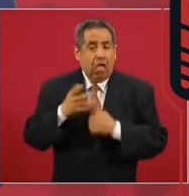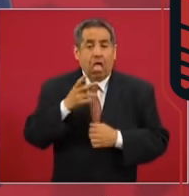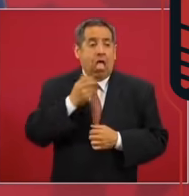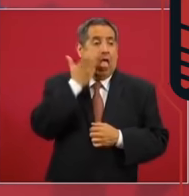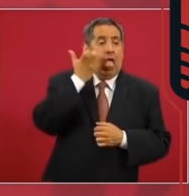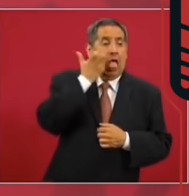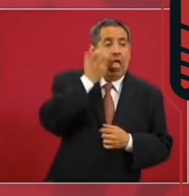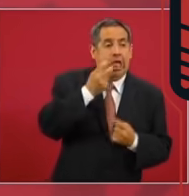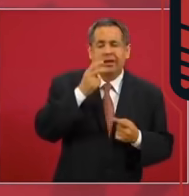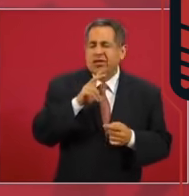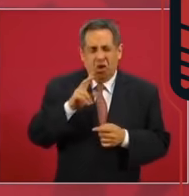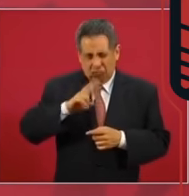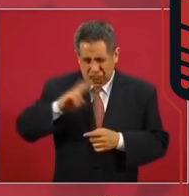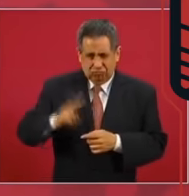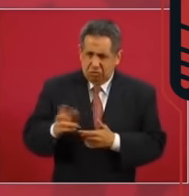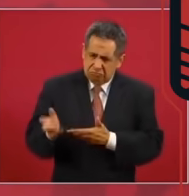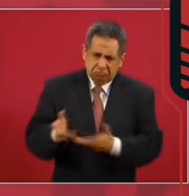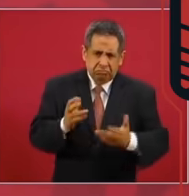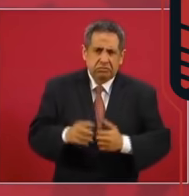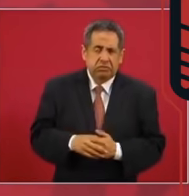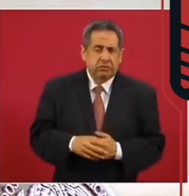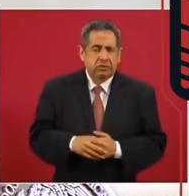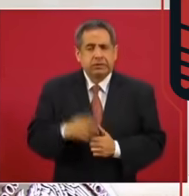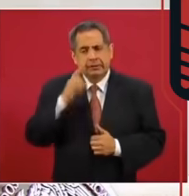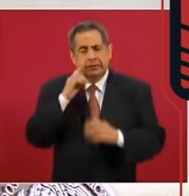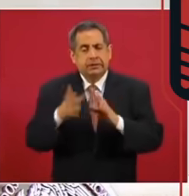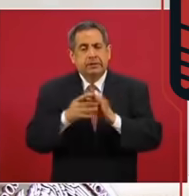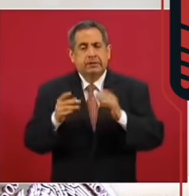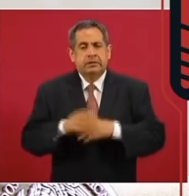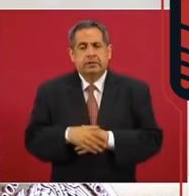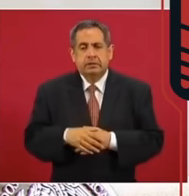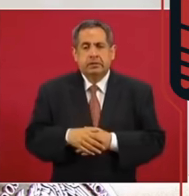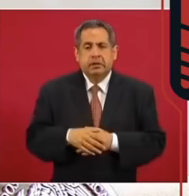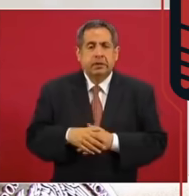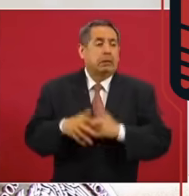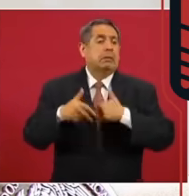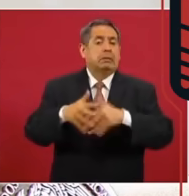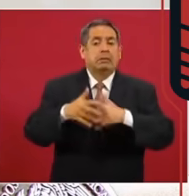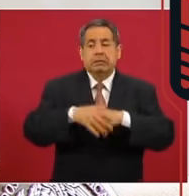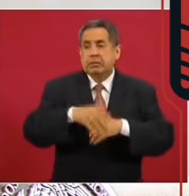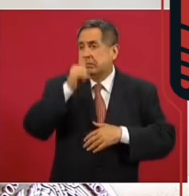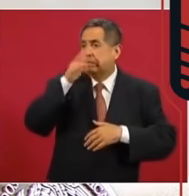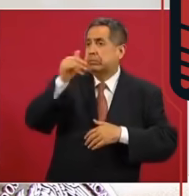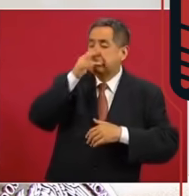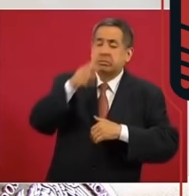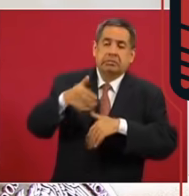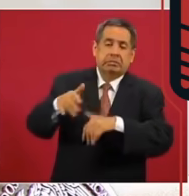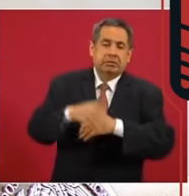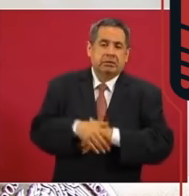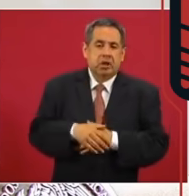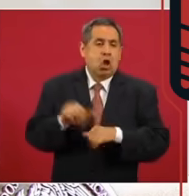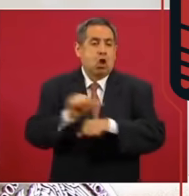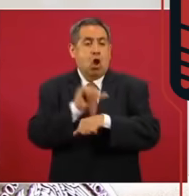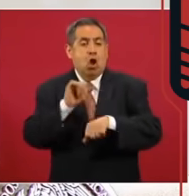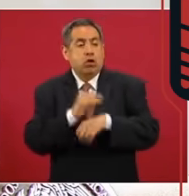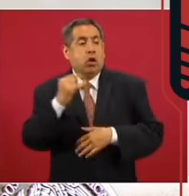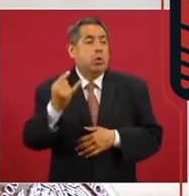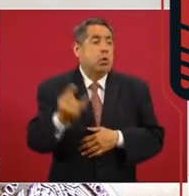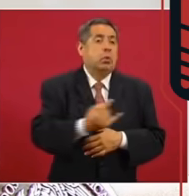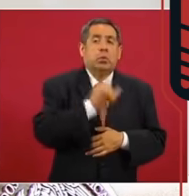No es, a ver, manifestaciones en carro.